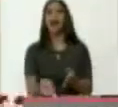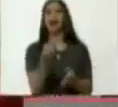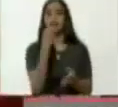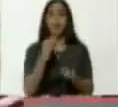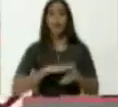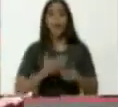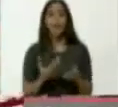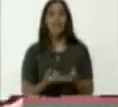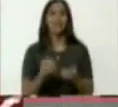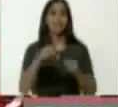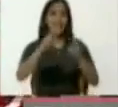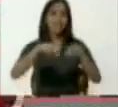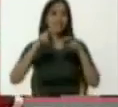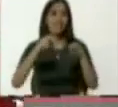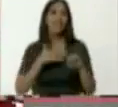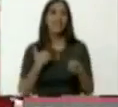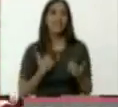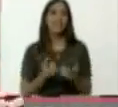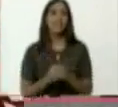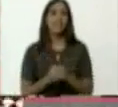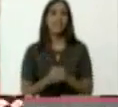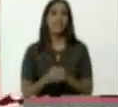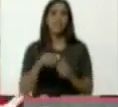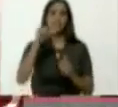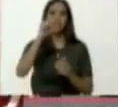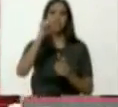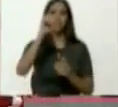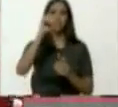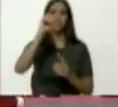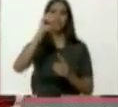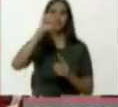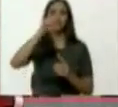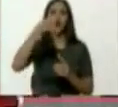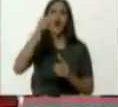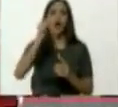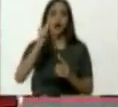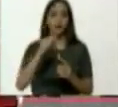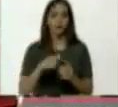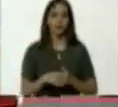montón de hacendados que quieren plantar soja transgénica, aparte,